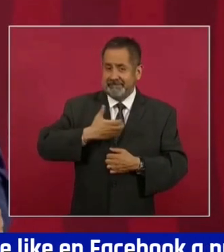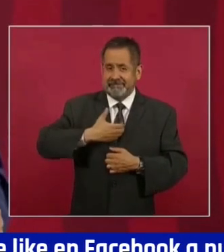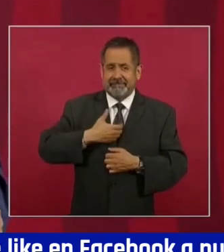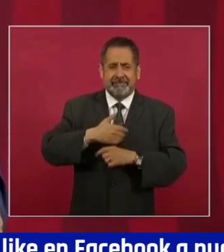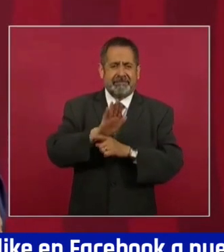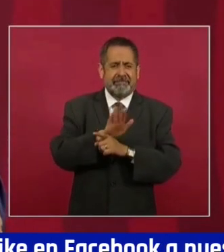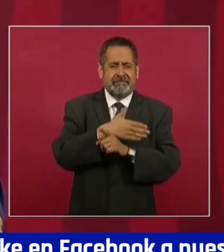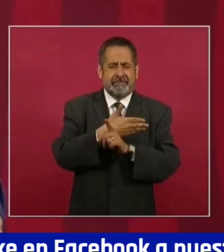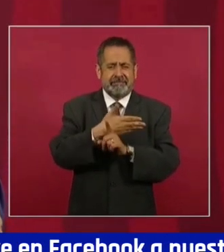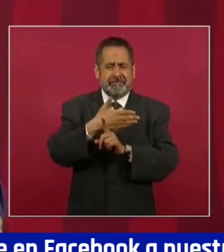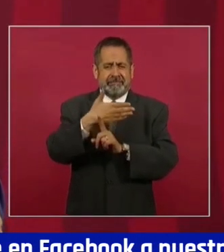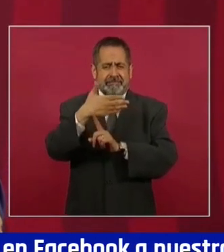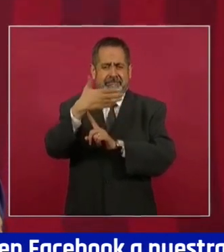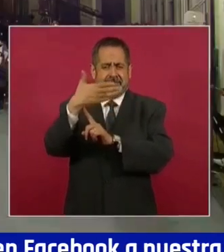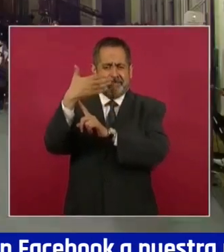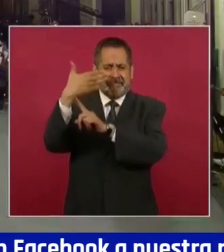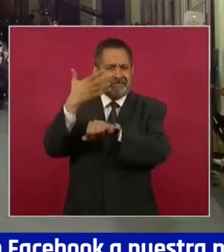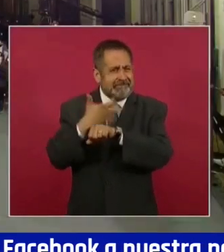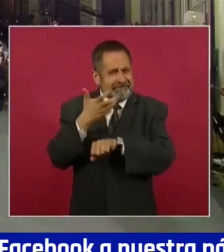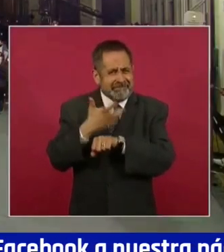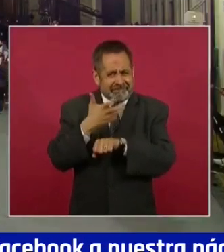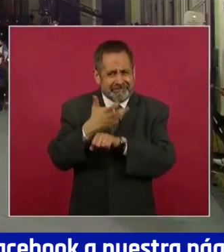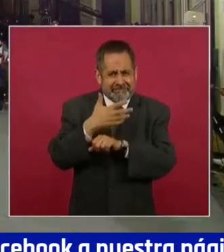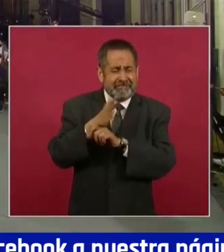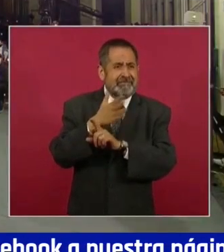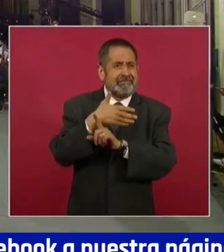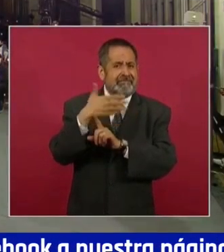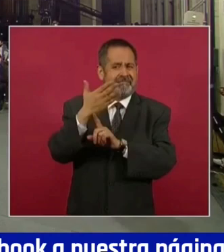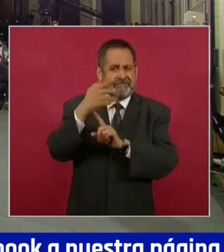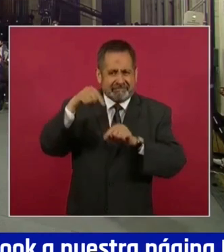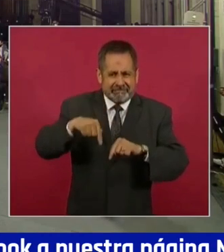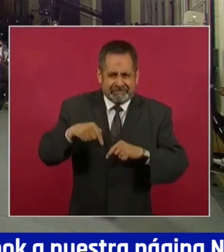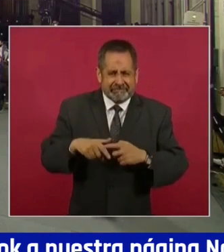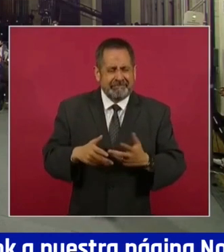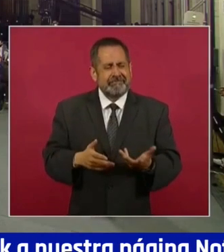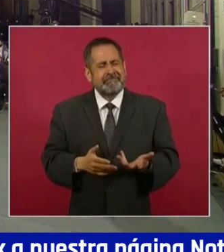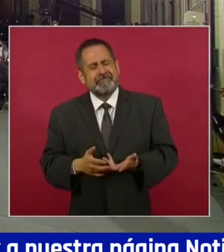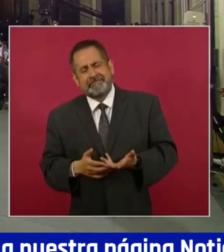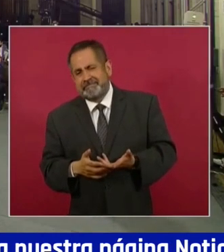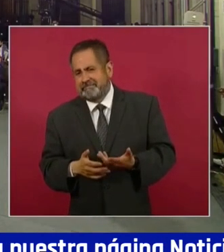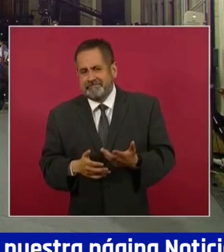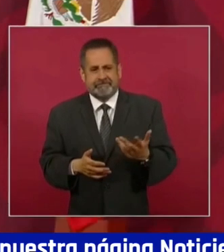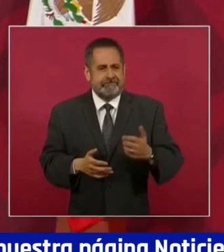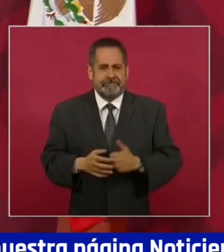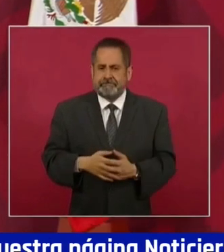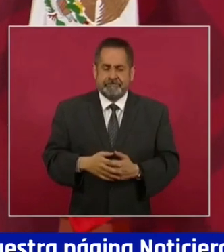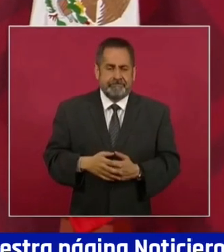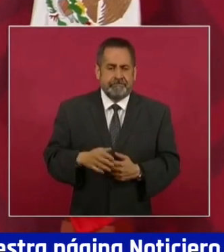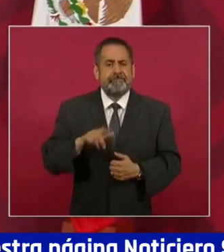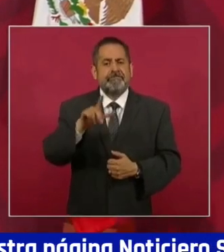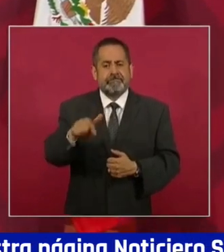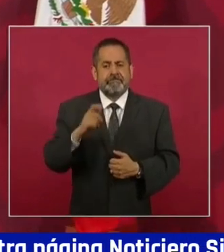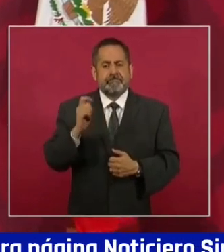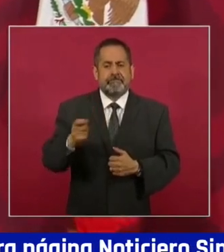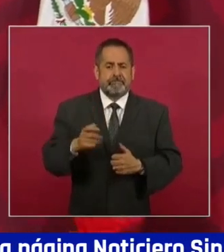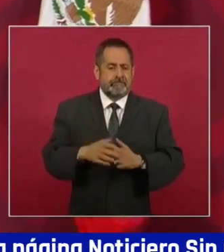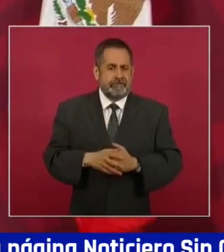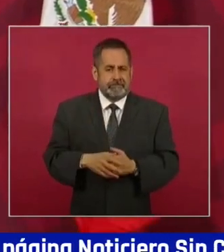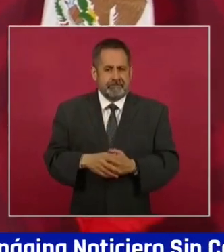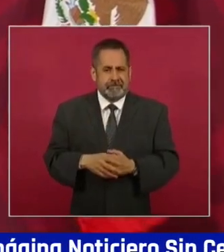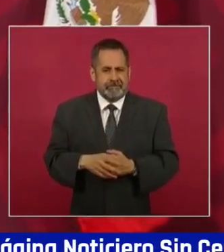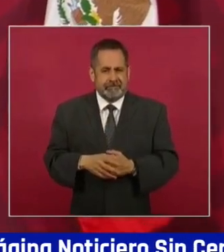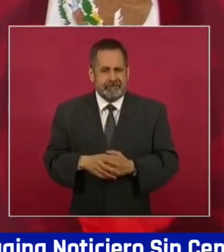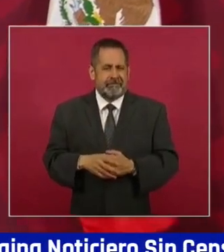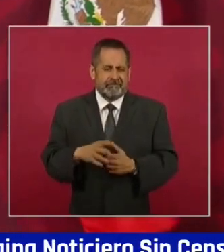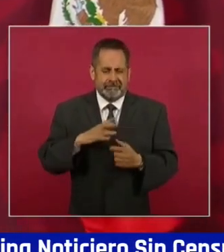para rescatar a la industria eléctrica y el petróleo. Comentó que en primer lugar, bueno, pues se tiene ya la constitucionalidad de la ley de la industria eléctrica, algo que yo le